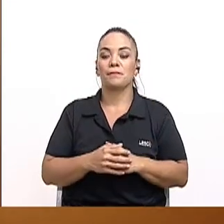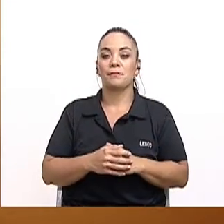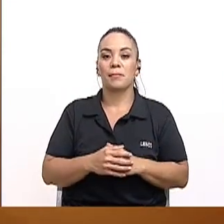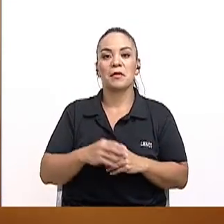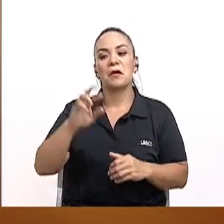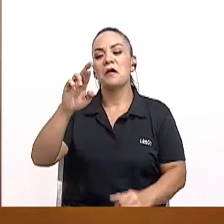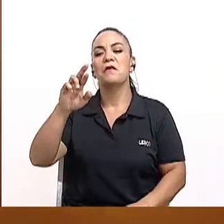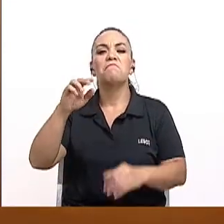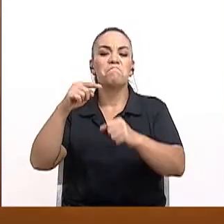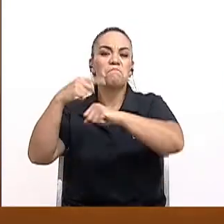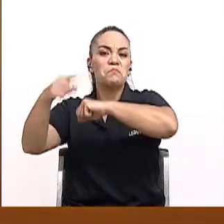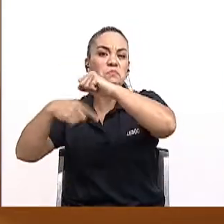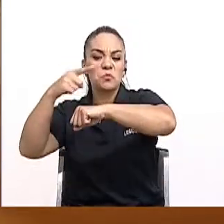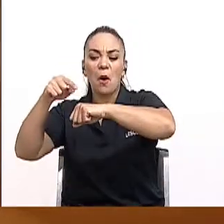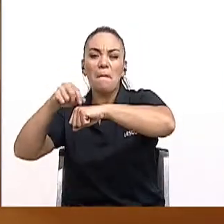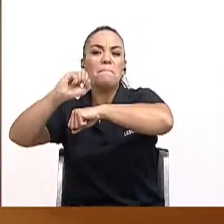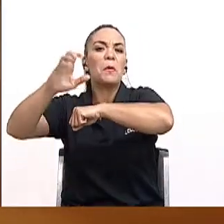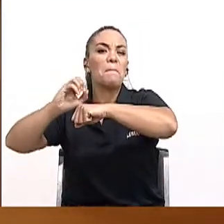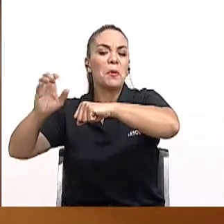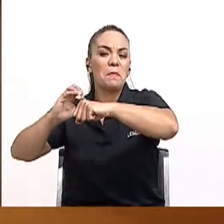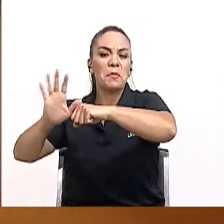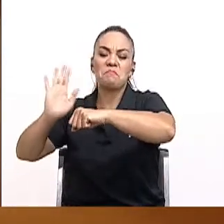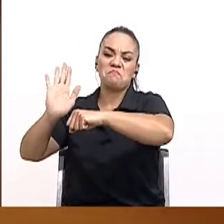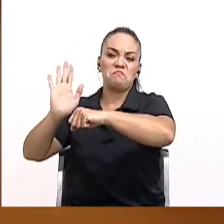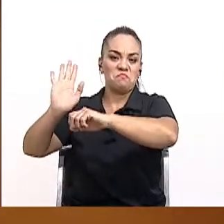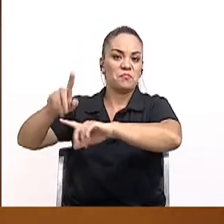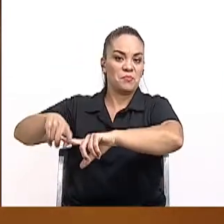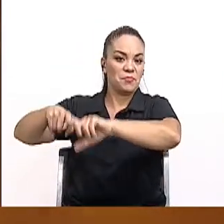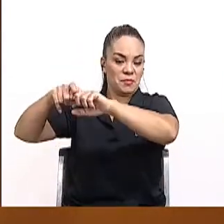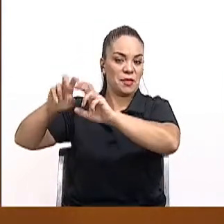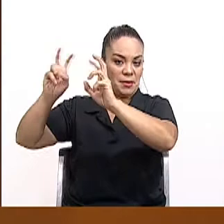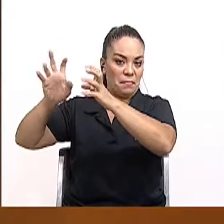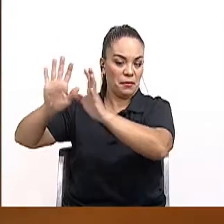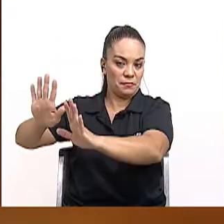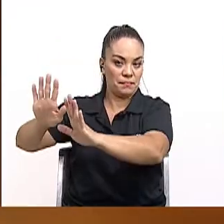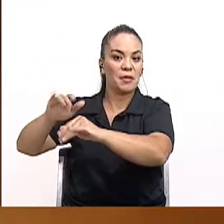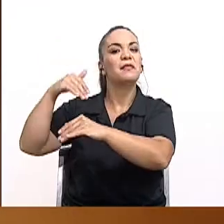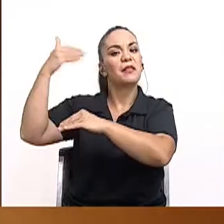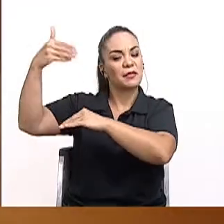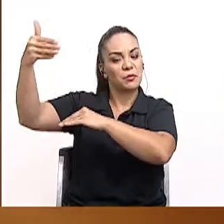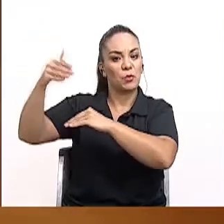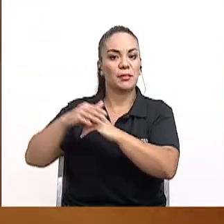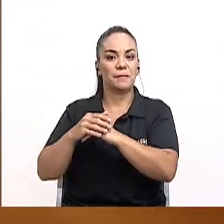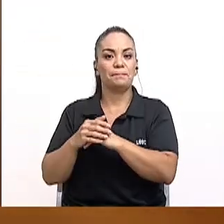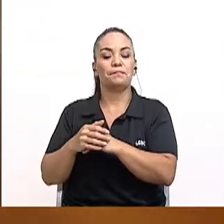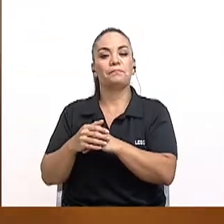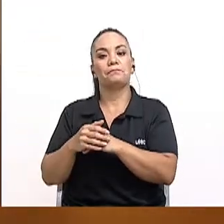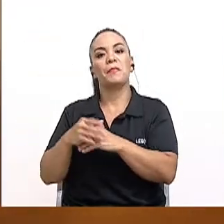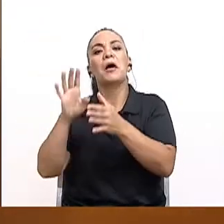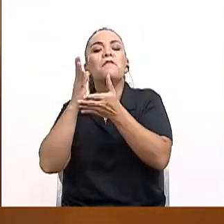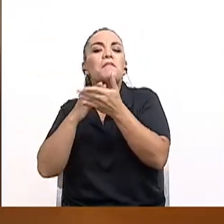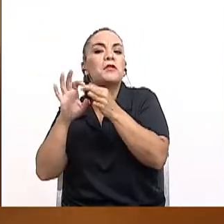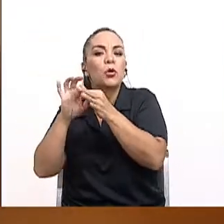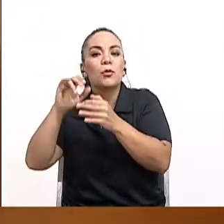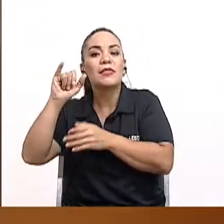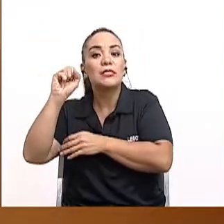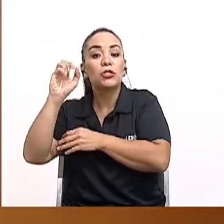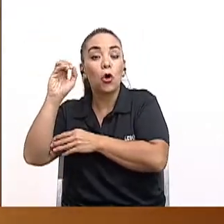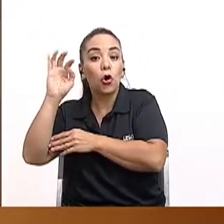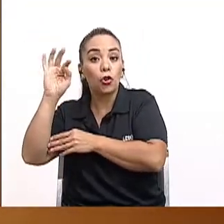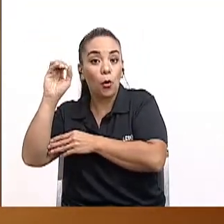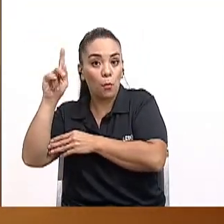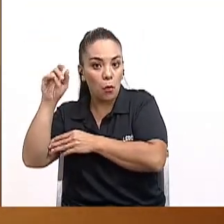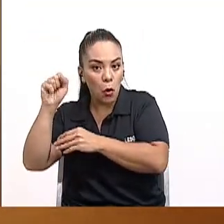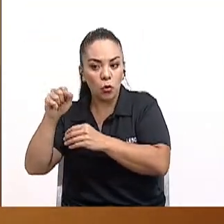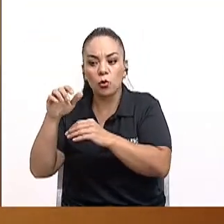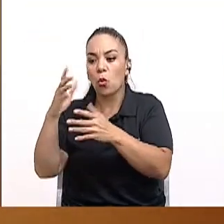sobre radiactividad. Sí vamos a tener otras clases relacionadas con las aplicaciones de los isótopos radiactivos, la seguridad que hay que tener al